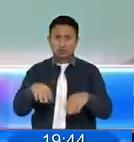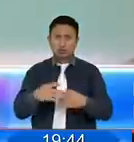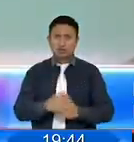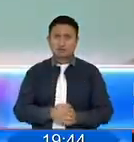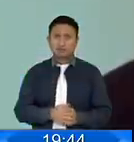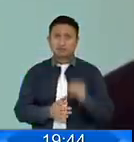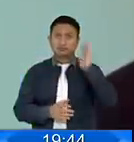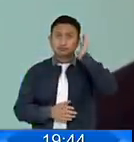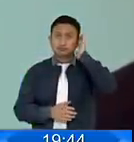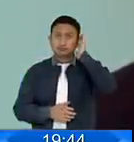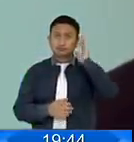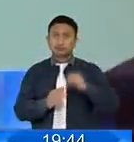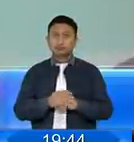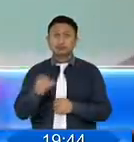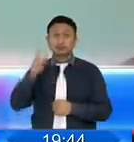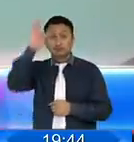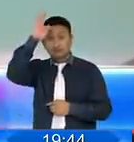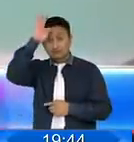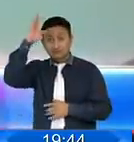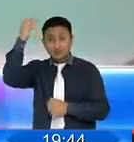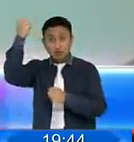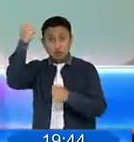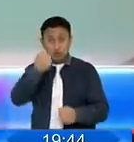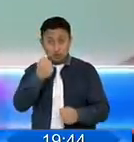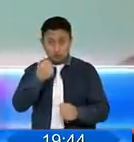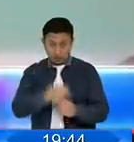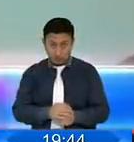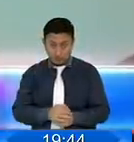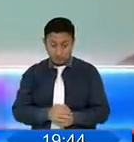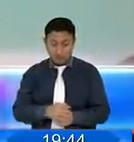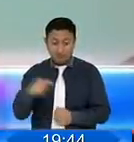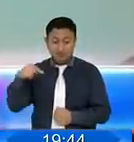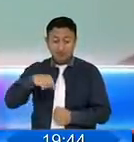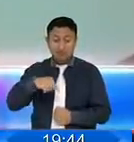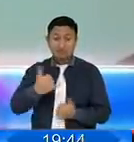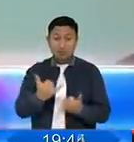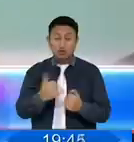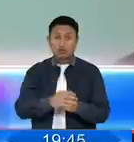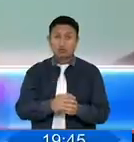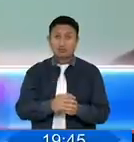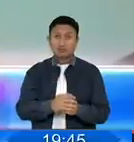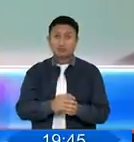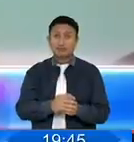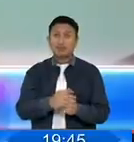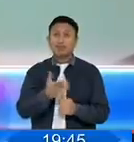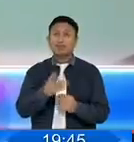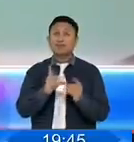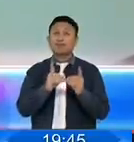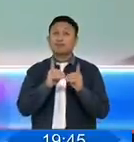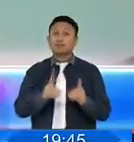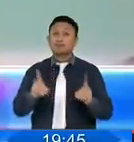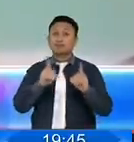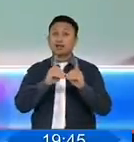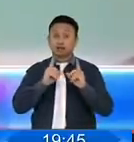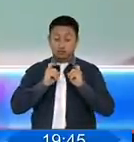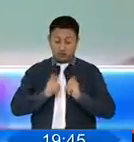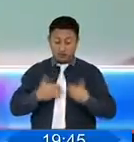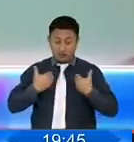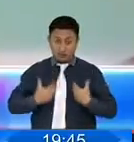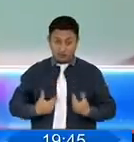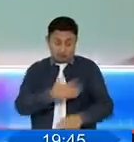de Solca, la gran subida en los números del cáncer de piel en el Ecuador